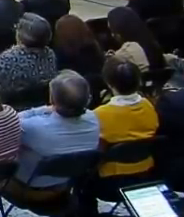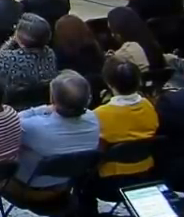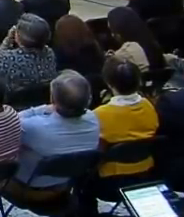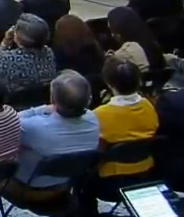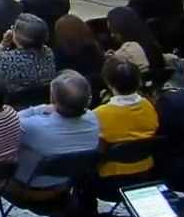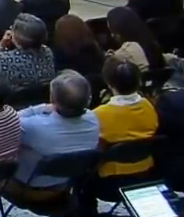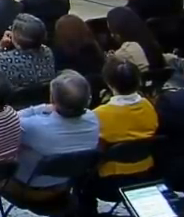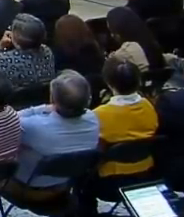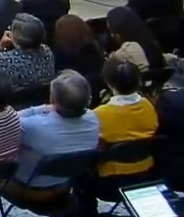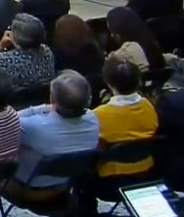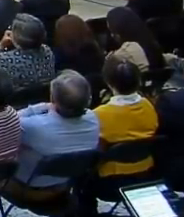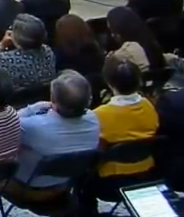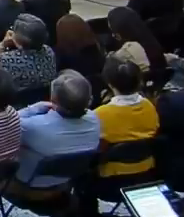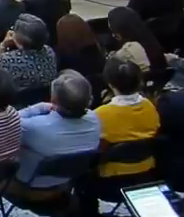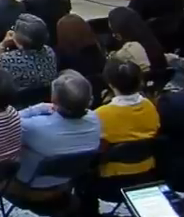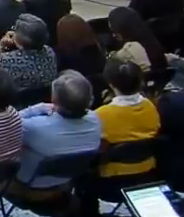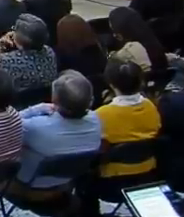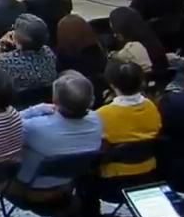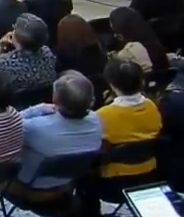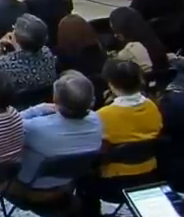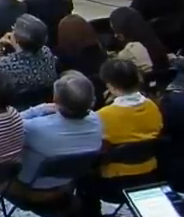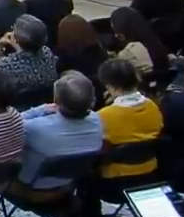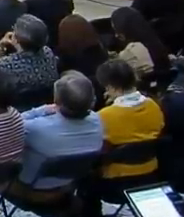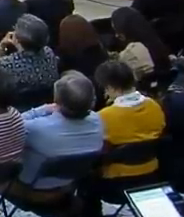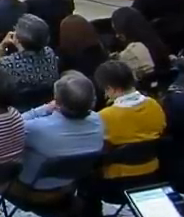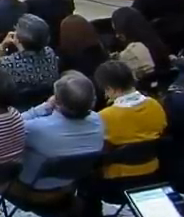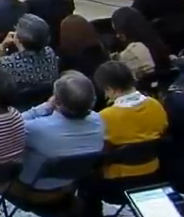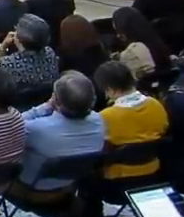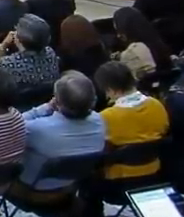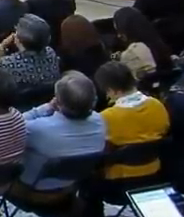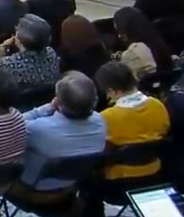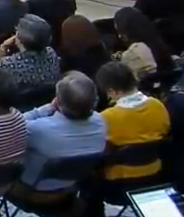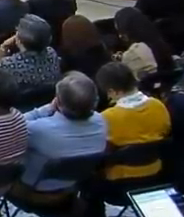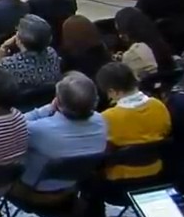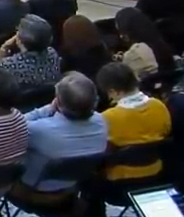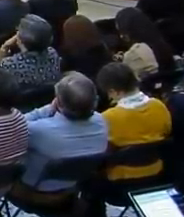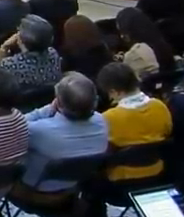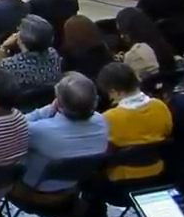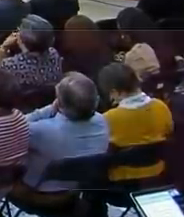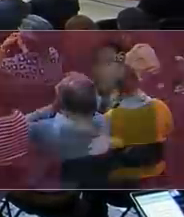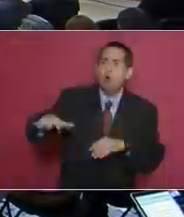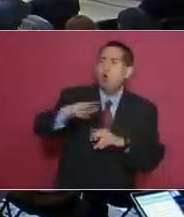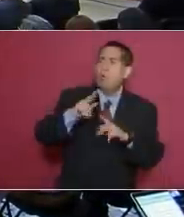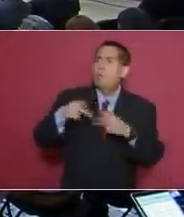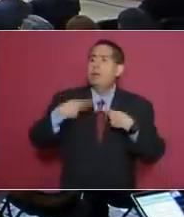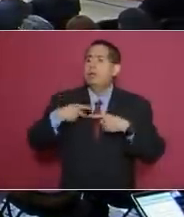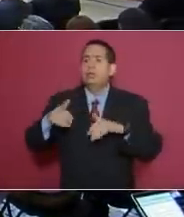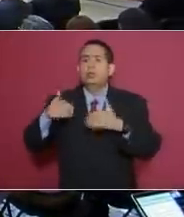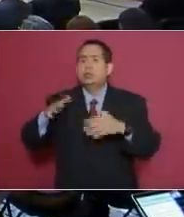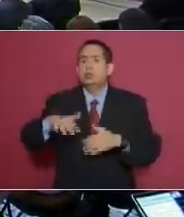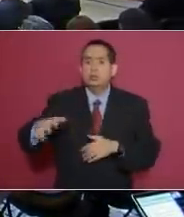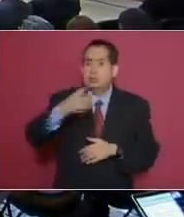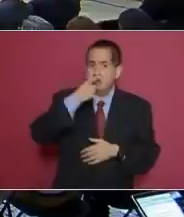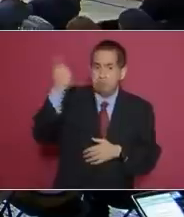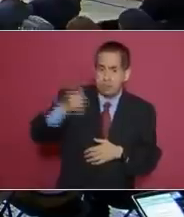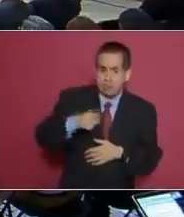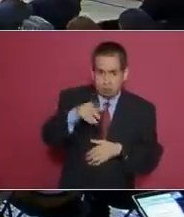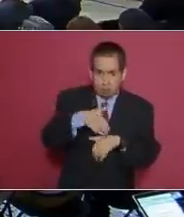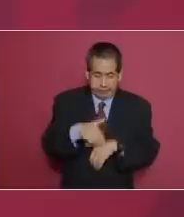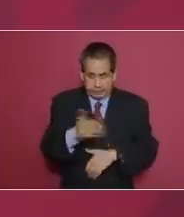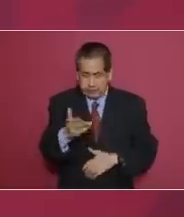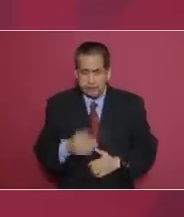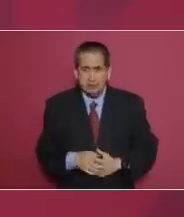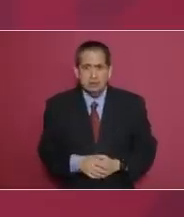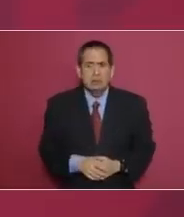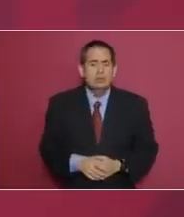consulta ciudadana. ¿Estaría usted dispuesto a acatar esta exigencia por parte del pueblo de México? Gracias, señor presidente.